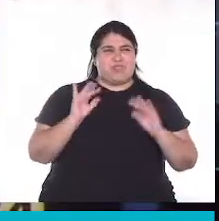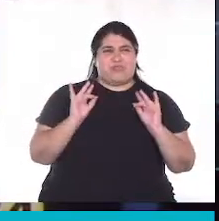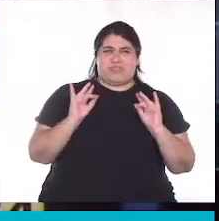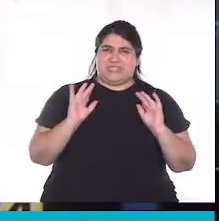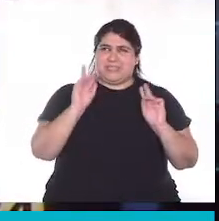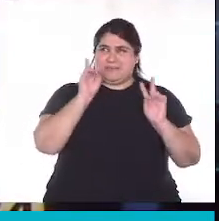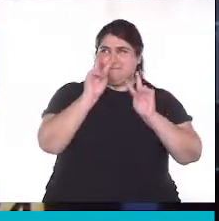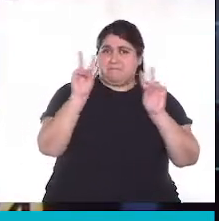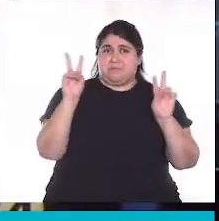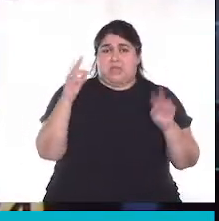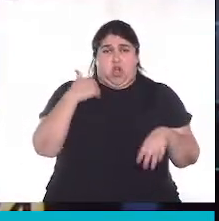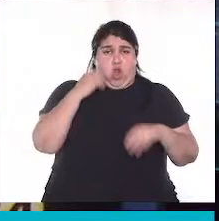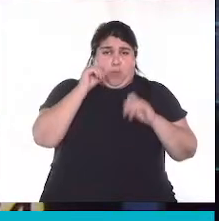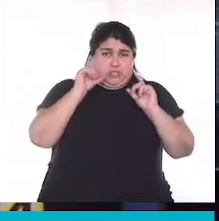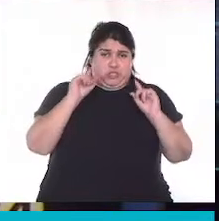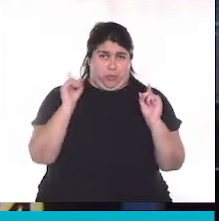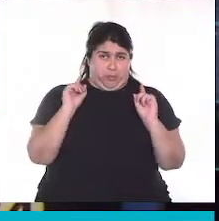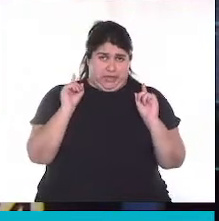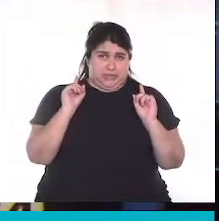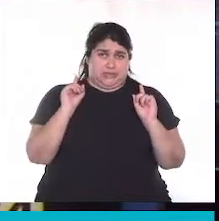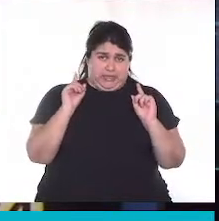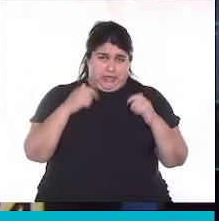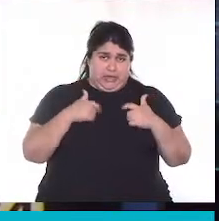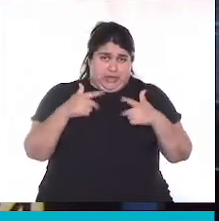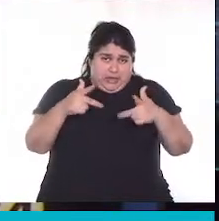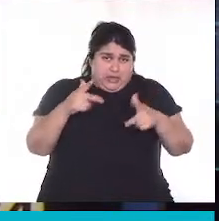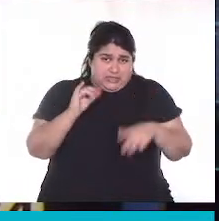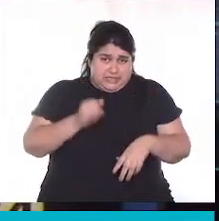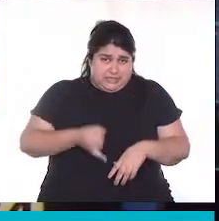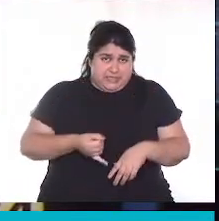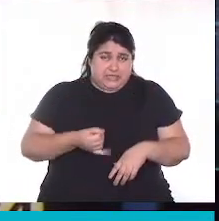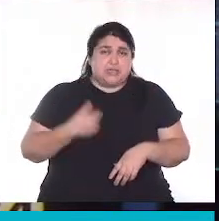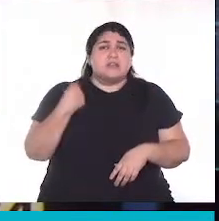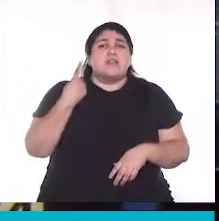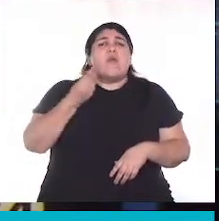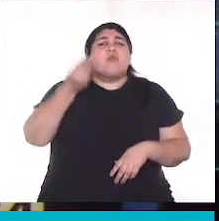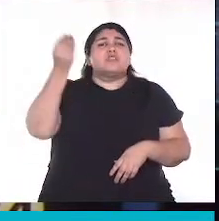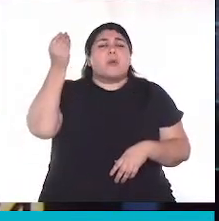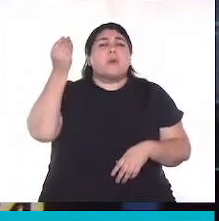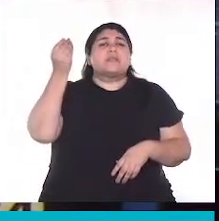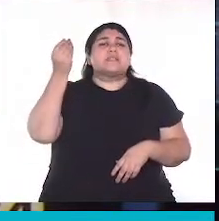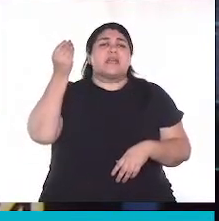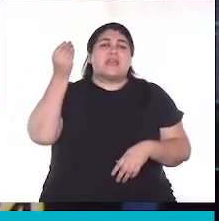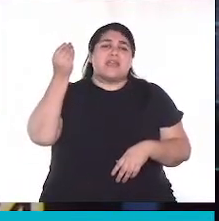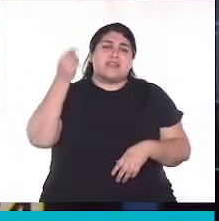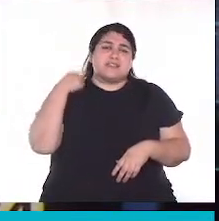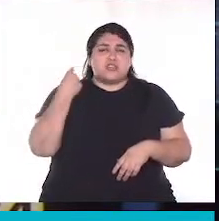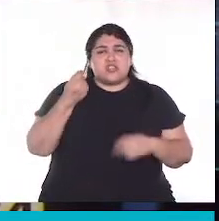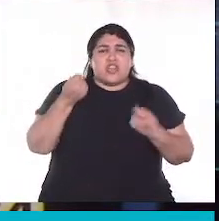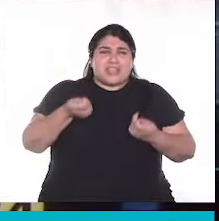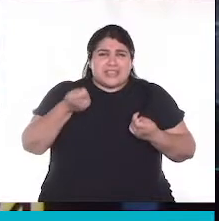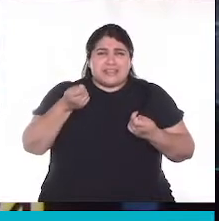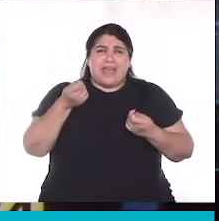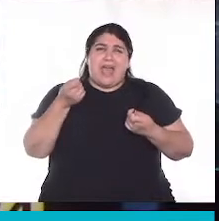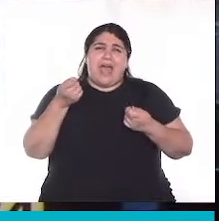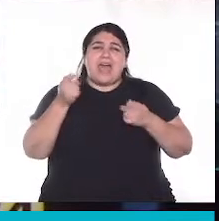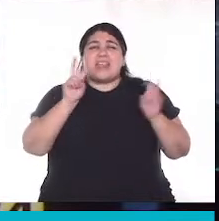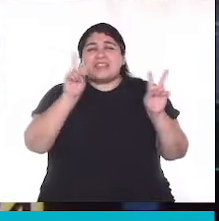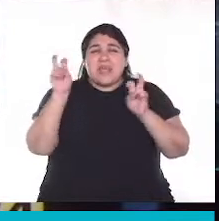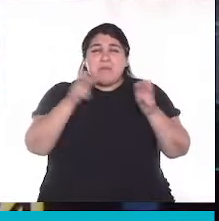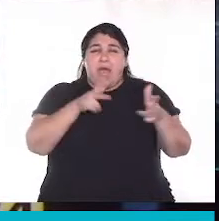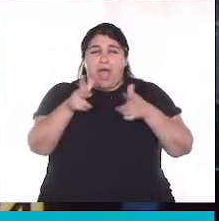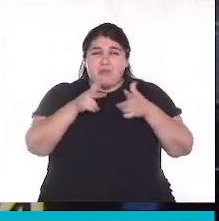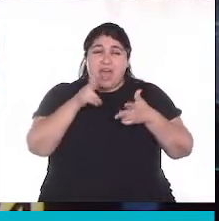No me sorprende, y esto lo tengo que decir también, porque muchas veces que queremos tratar temas sensibles, como en este